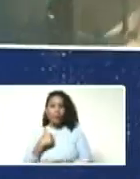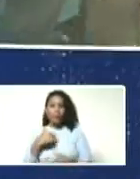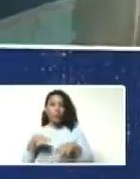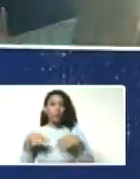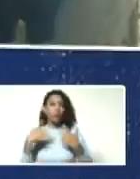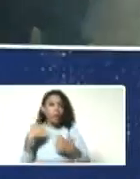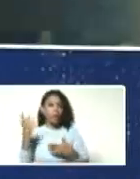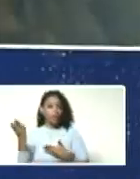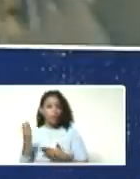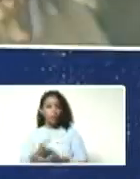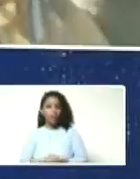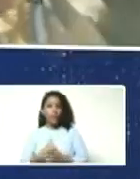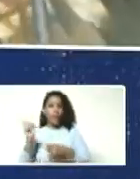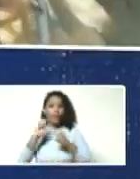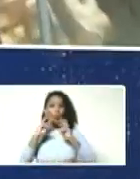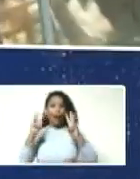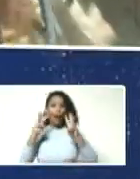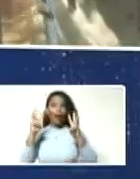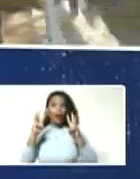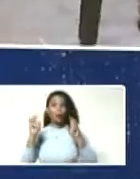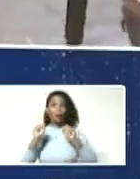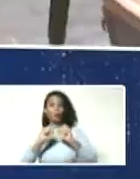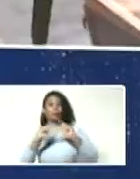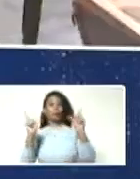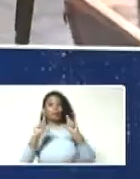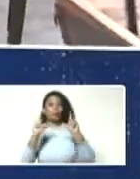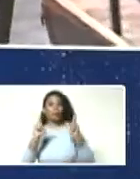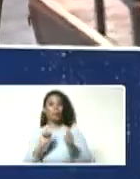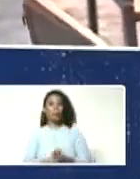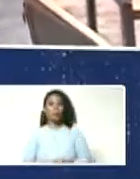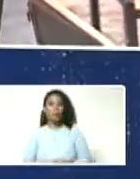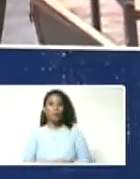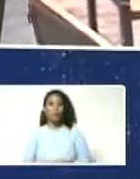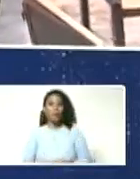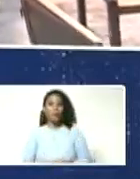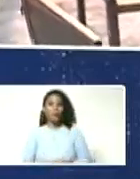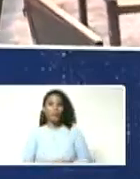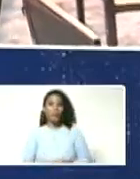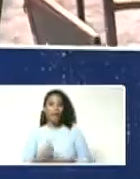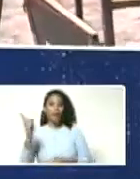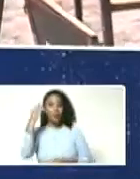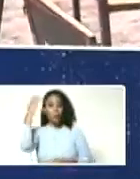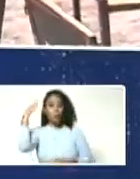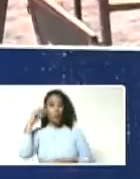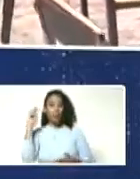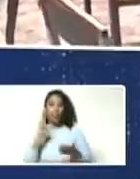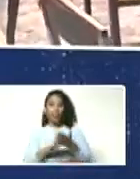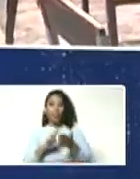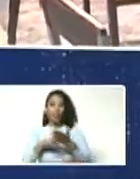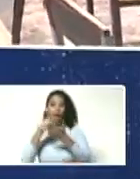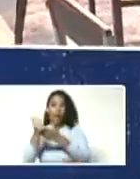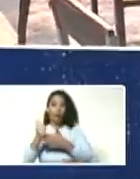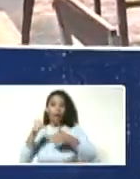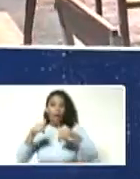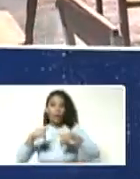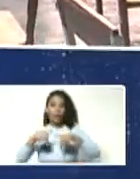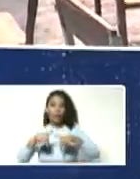Esto es un espectáculo, dice sí, tú. Señor, esto es un espectáculo. De verdad que esto es un sueño hecho realidad, estar